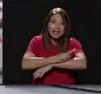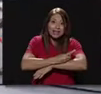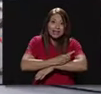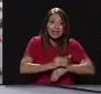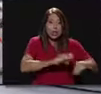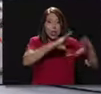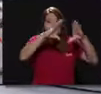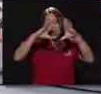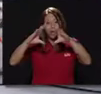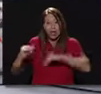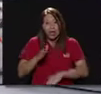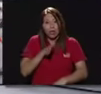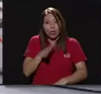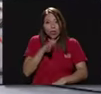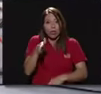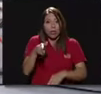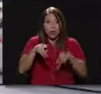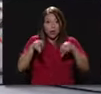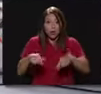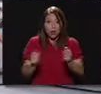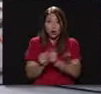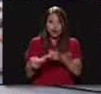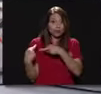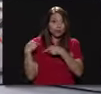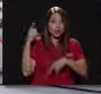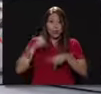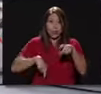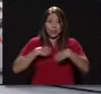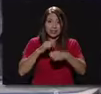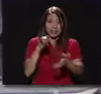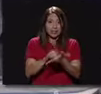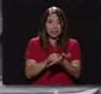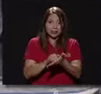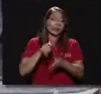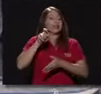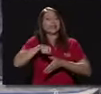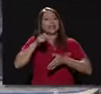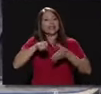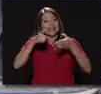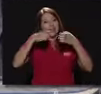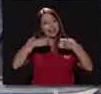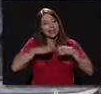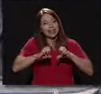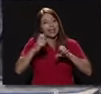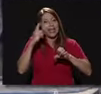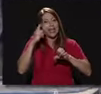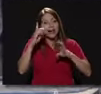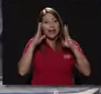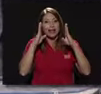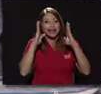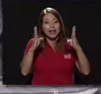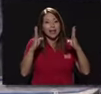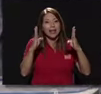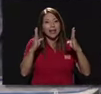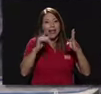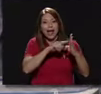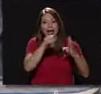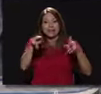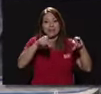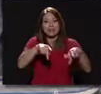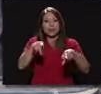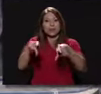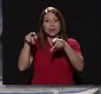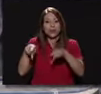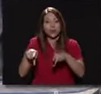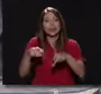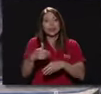obligaciones familiares va a poder hacer eso, ¿verdad? Uh-huh. Se ocupa una estrategia para atender a estas